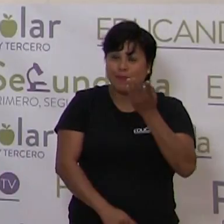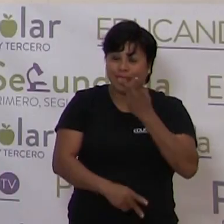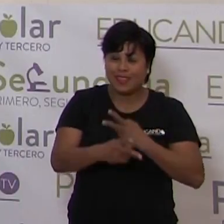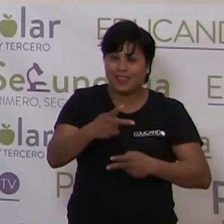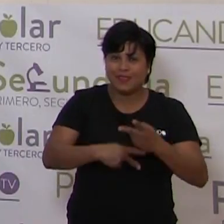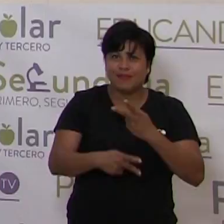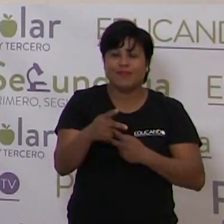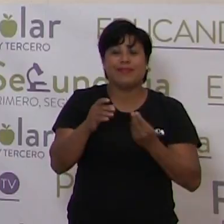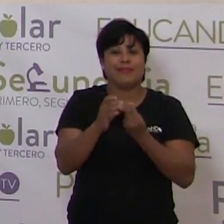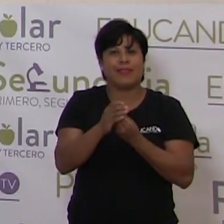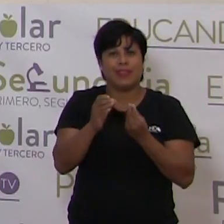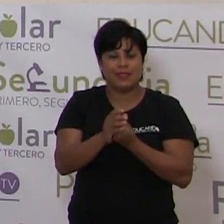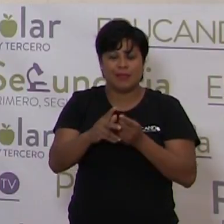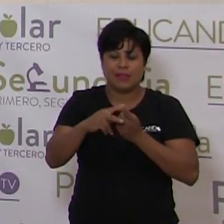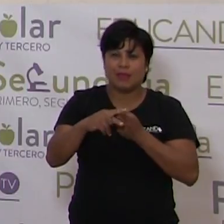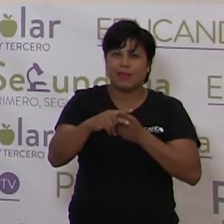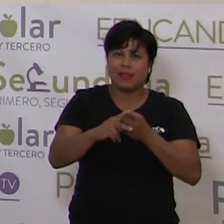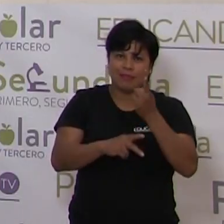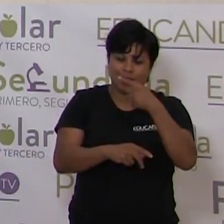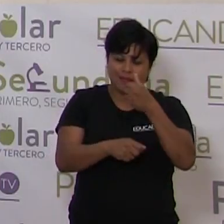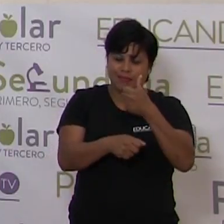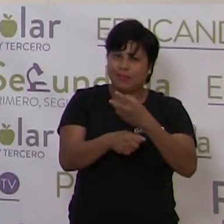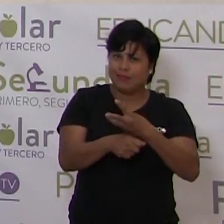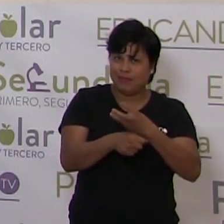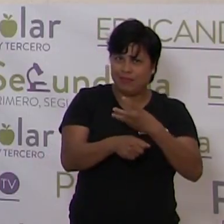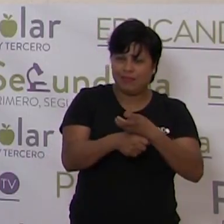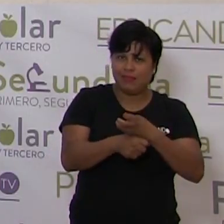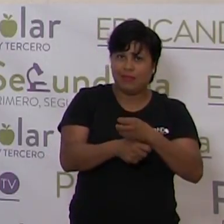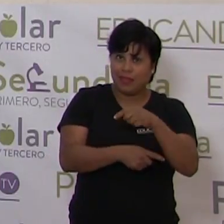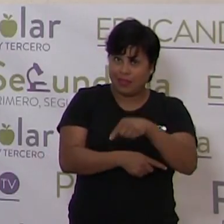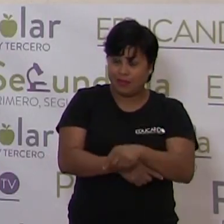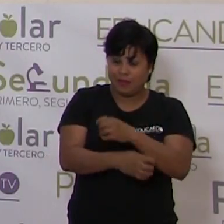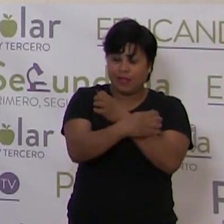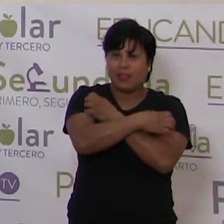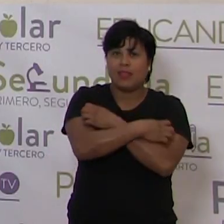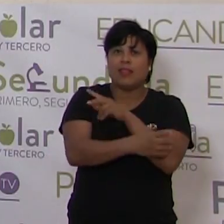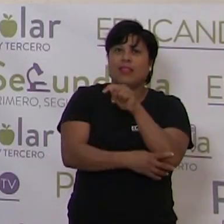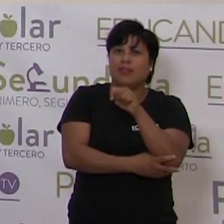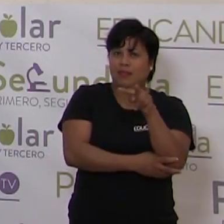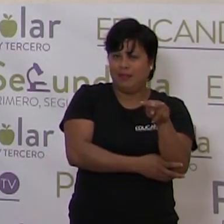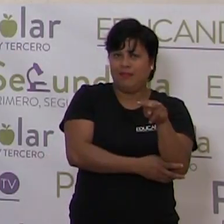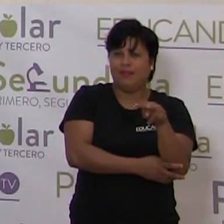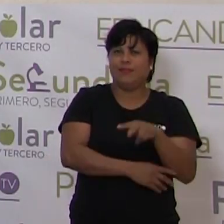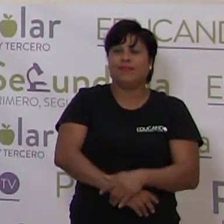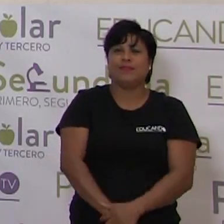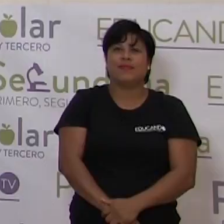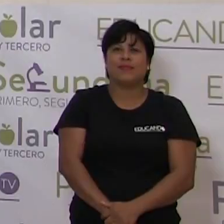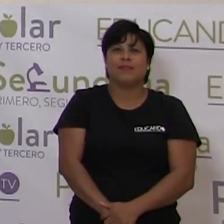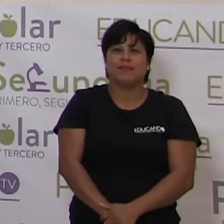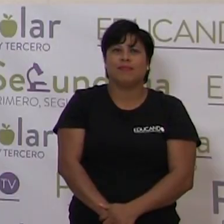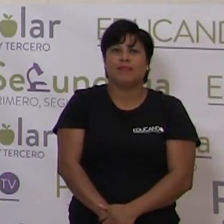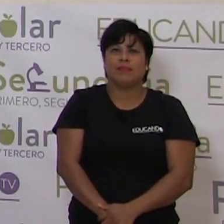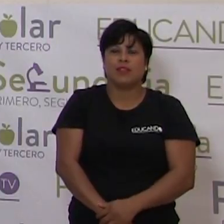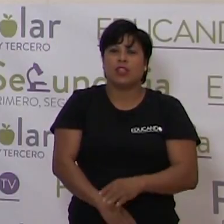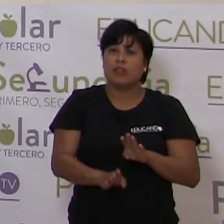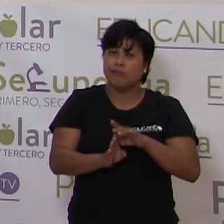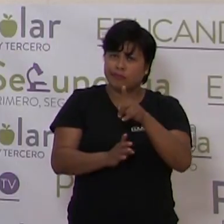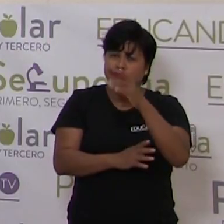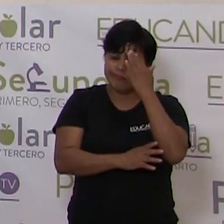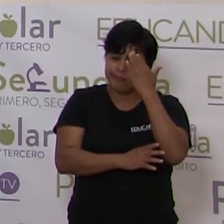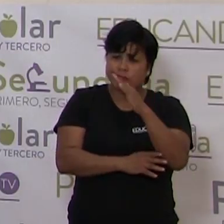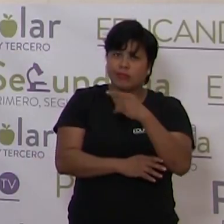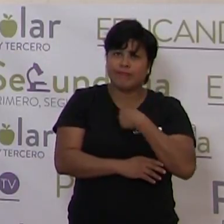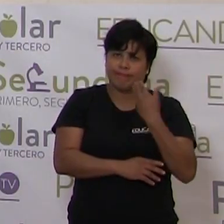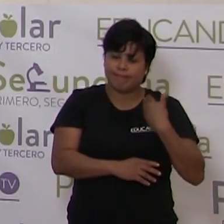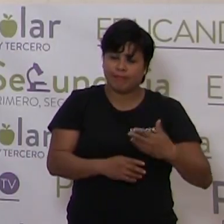Bienvenido a tu clase de Matemáticas 3, aquí en Educando TV. Como sabes, yo soy